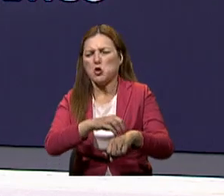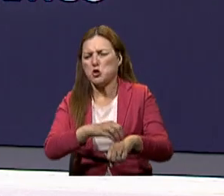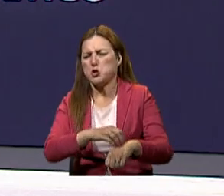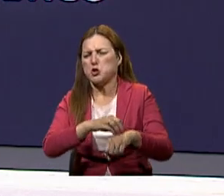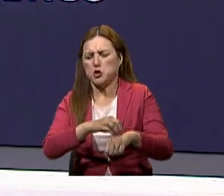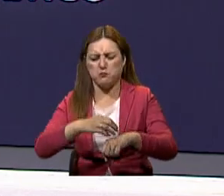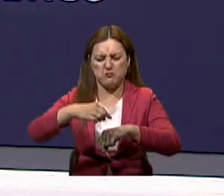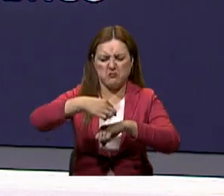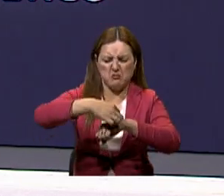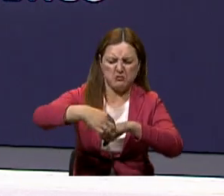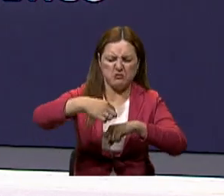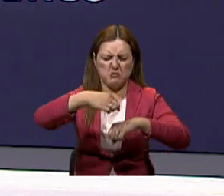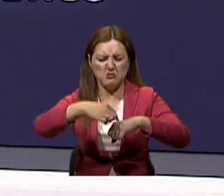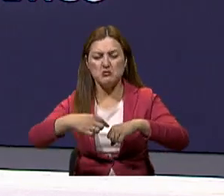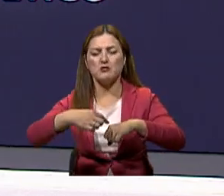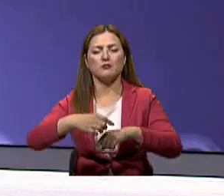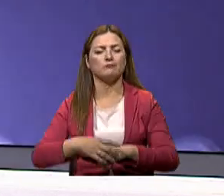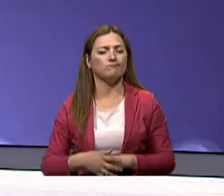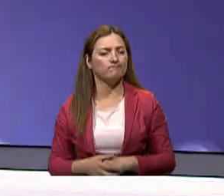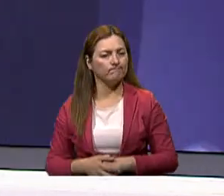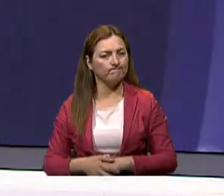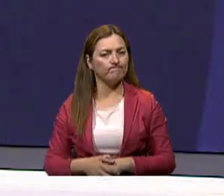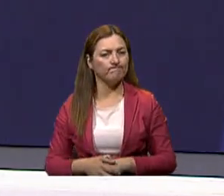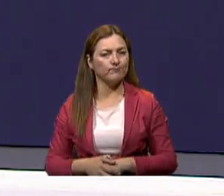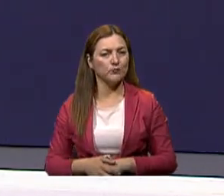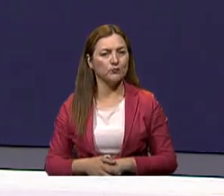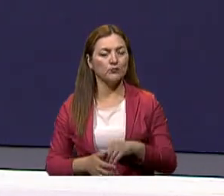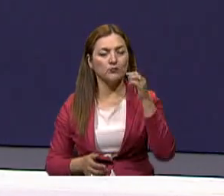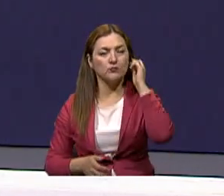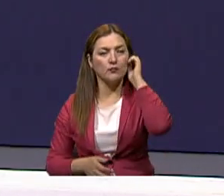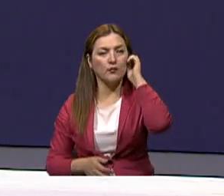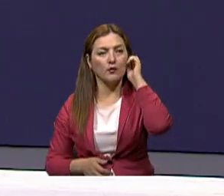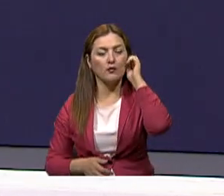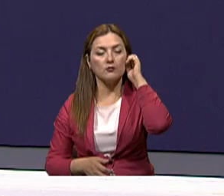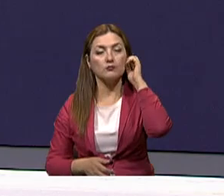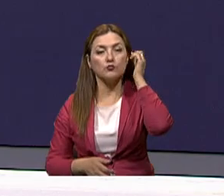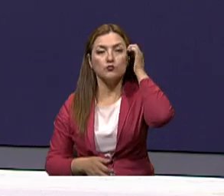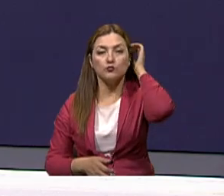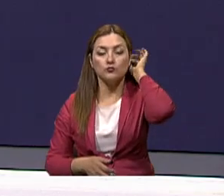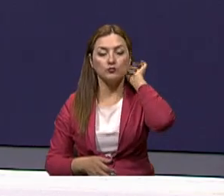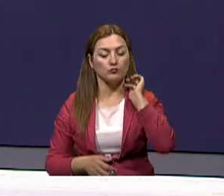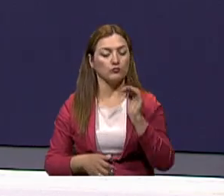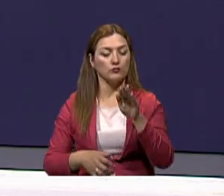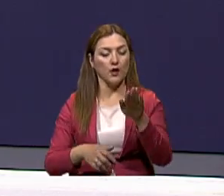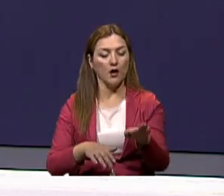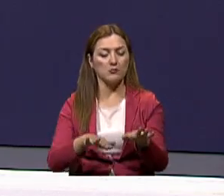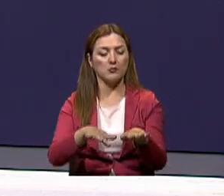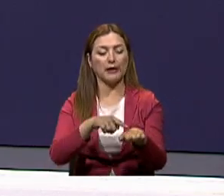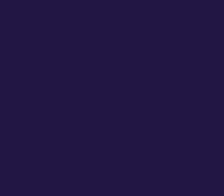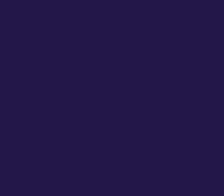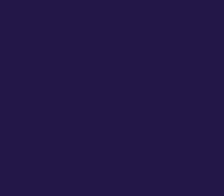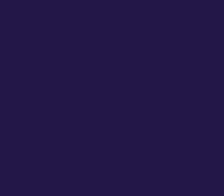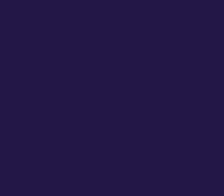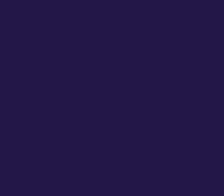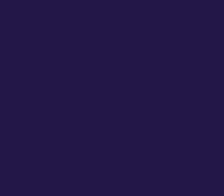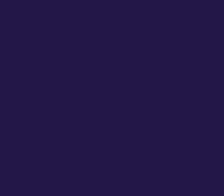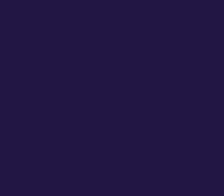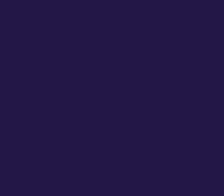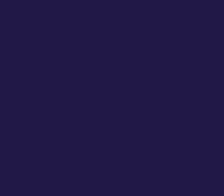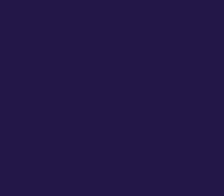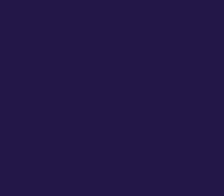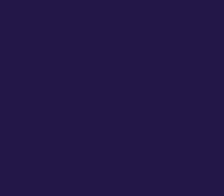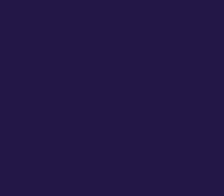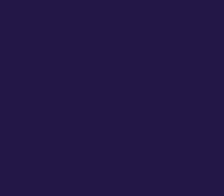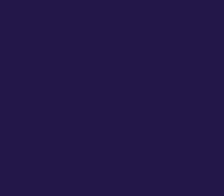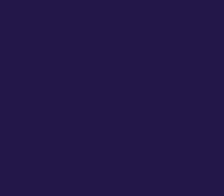agrupamos como pie diabético. Vean ustedes que el pie diabético es una complicación grave y afecta a 1 de 4 personas